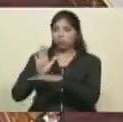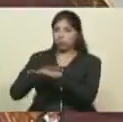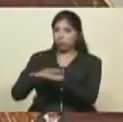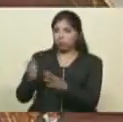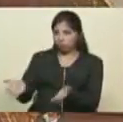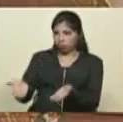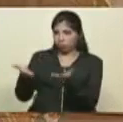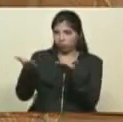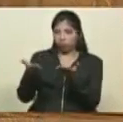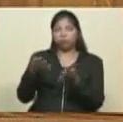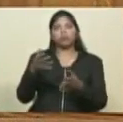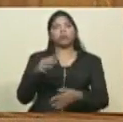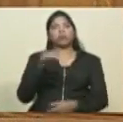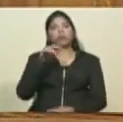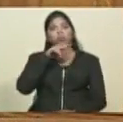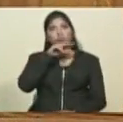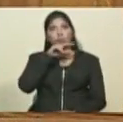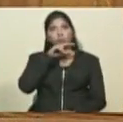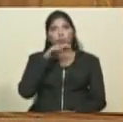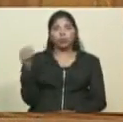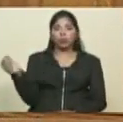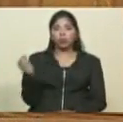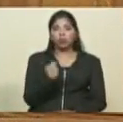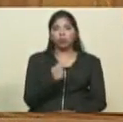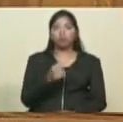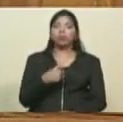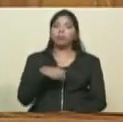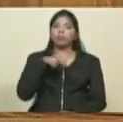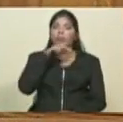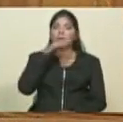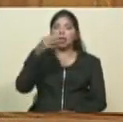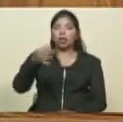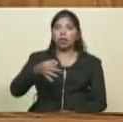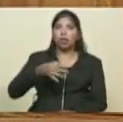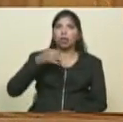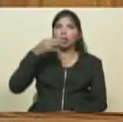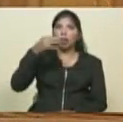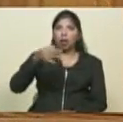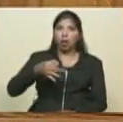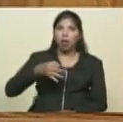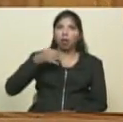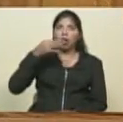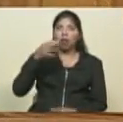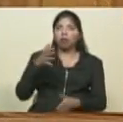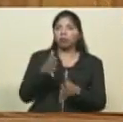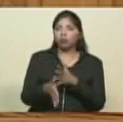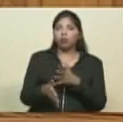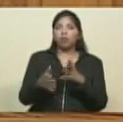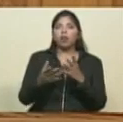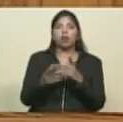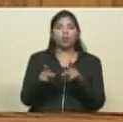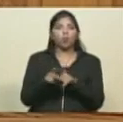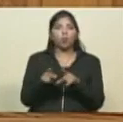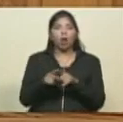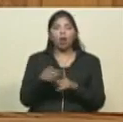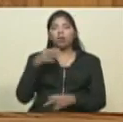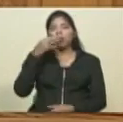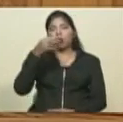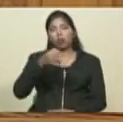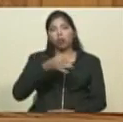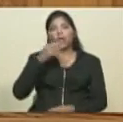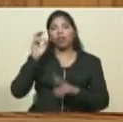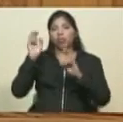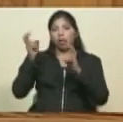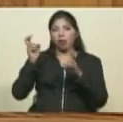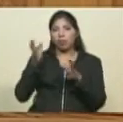el uso de la tribuna de oradores con el propósito de abrir un debate sobre el referido tema.